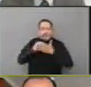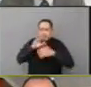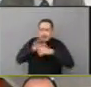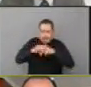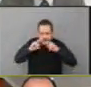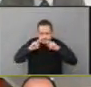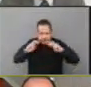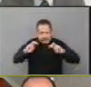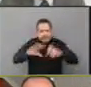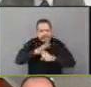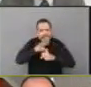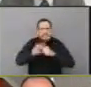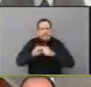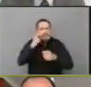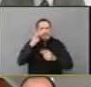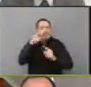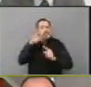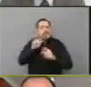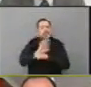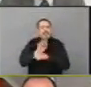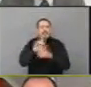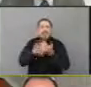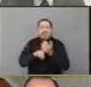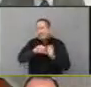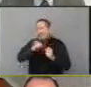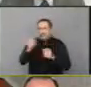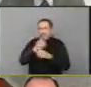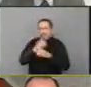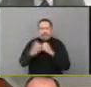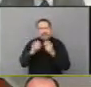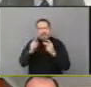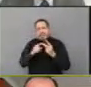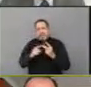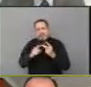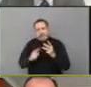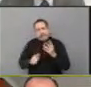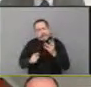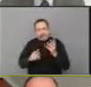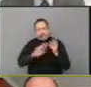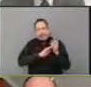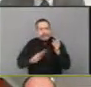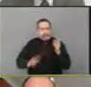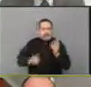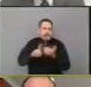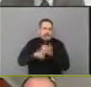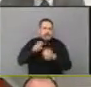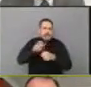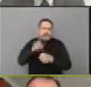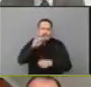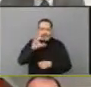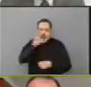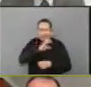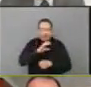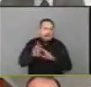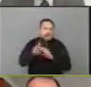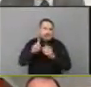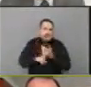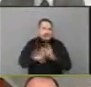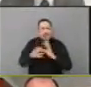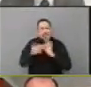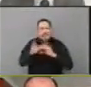integral de la película, tomando en cuenta otras referencias respecto del municipio de Aguascalientes, como de manera